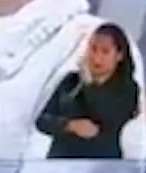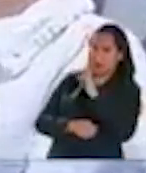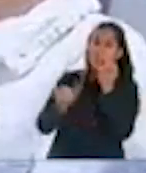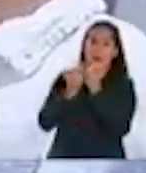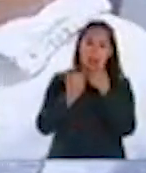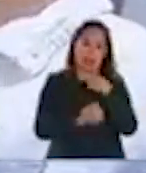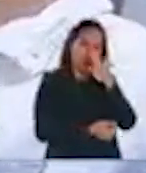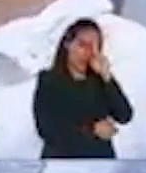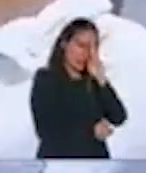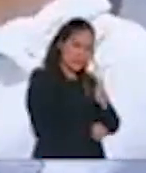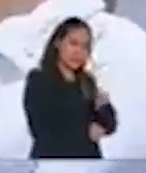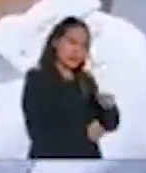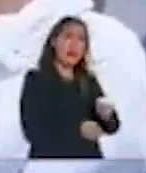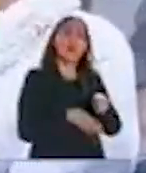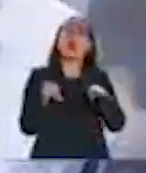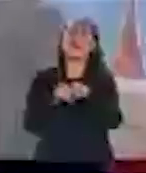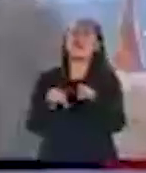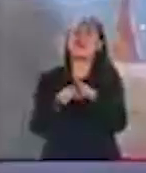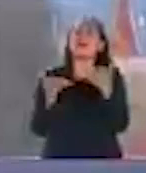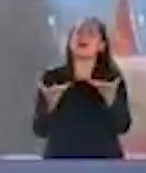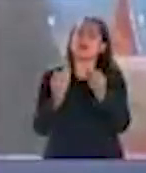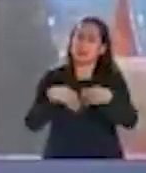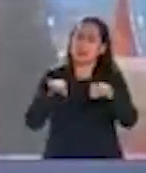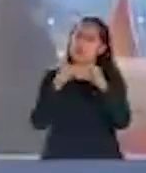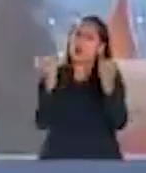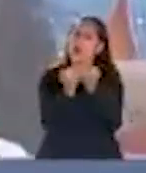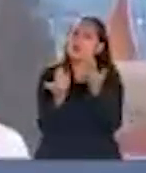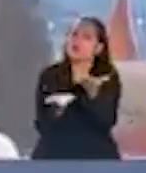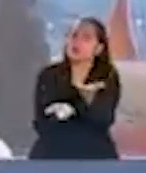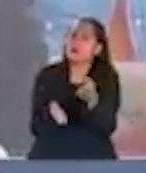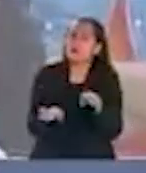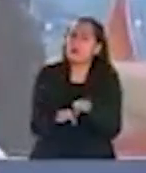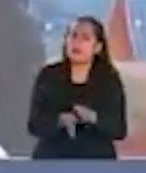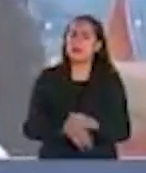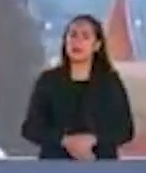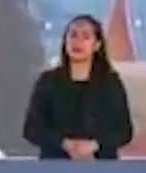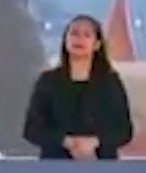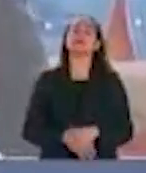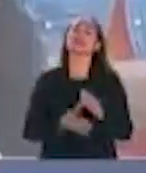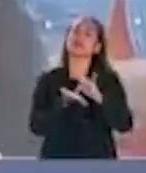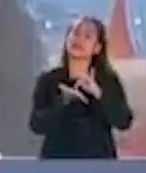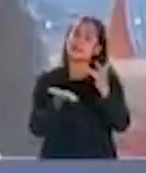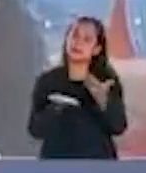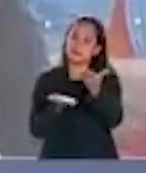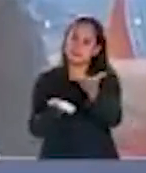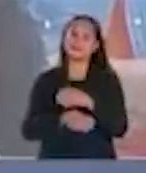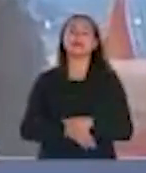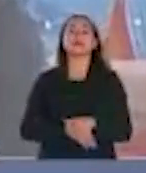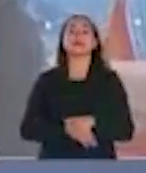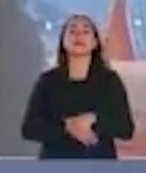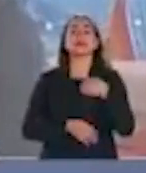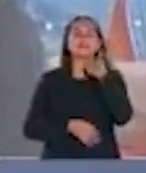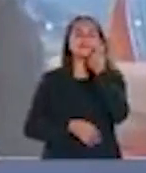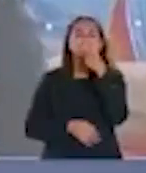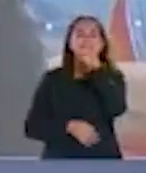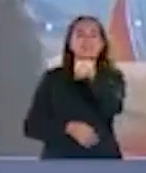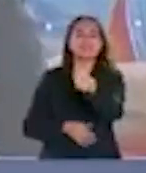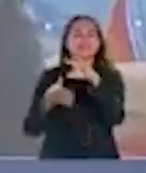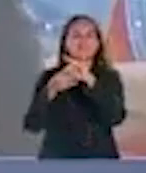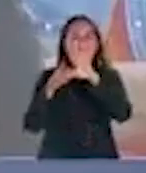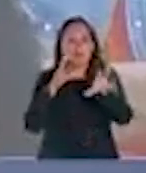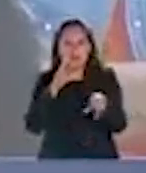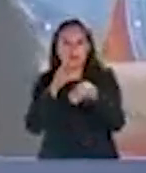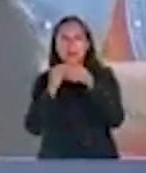eeuu gracias tres así antes de dar la palabra candidato rodríguez calderón yo quiero sumar algunos datos para poner en perspectiva el